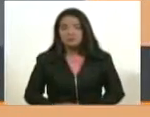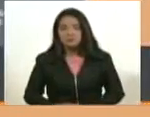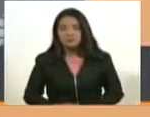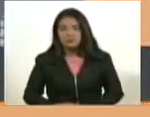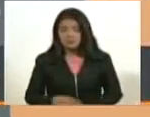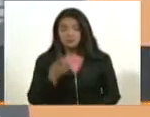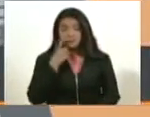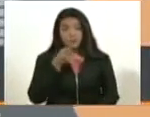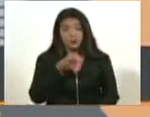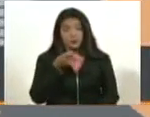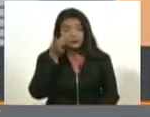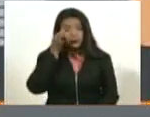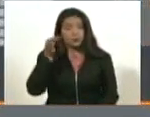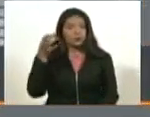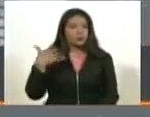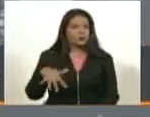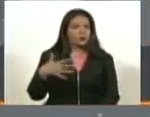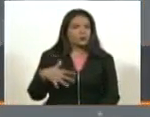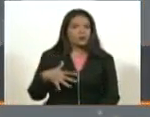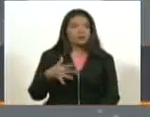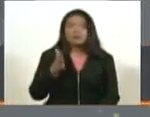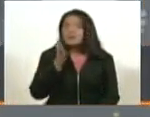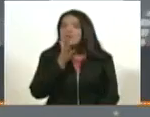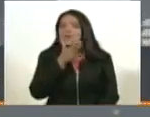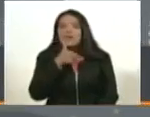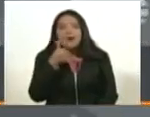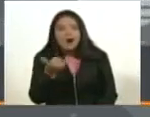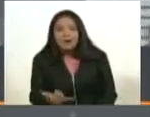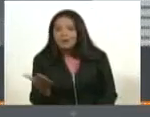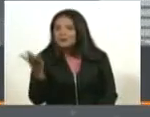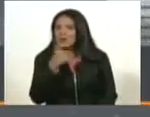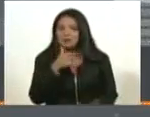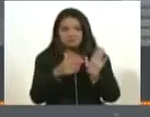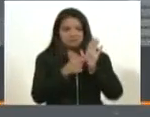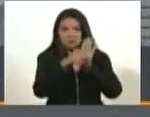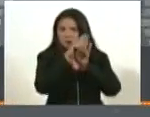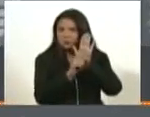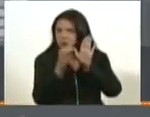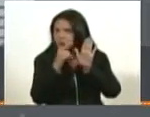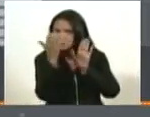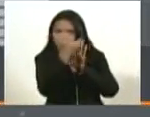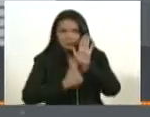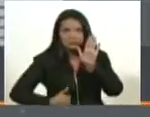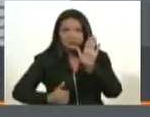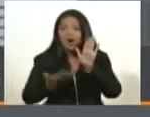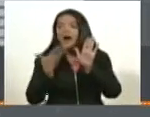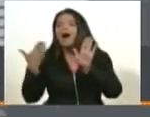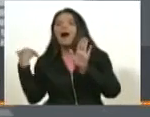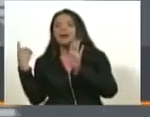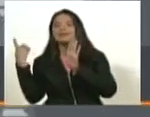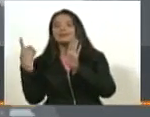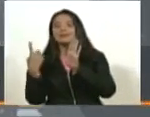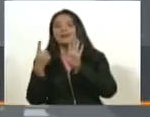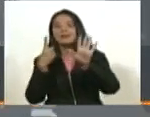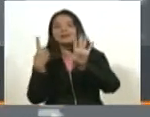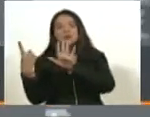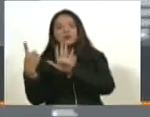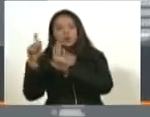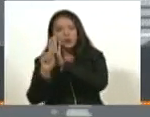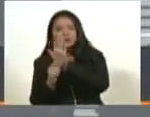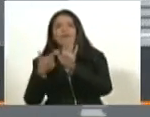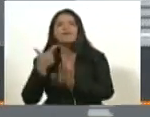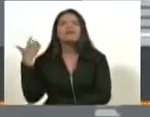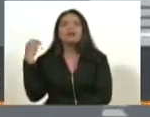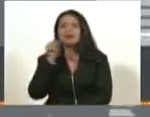Fíjense ustedes lo grave, no existen en este momento en la Constitución y sí existían en la Constitución del 61.